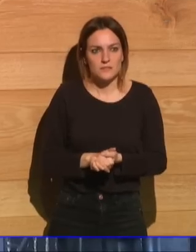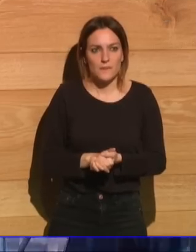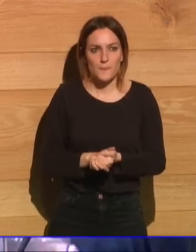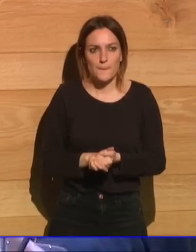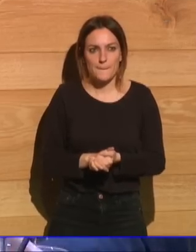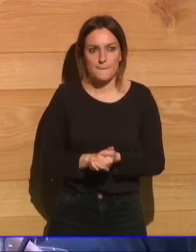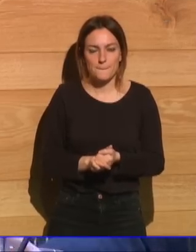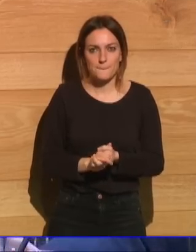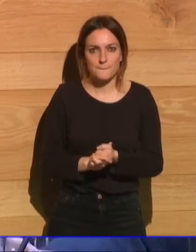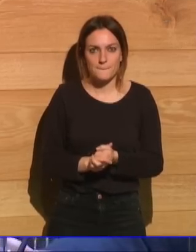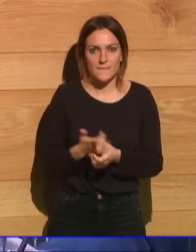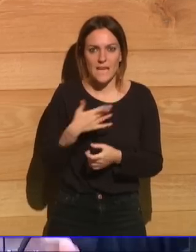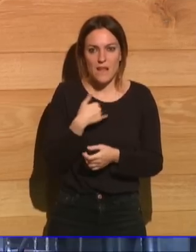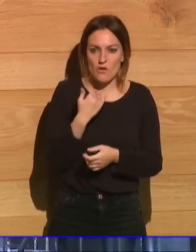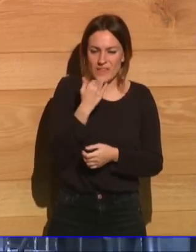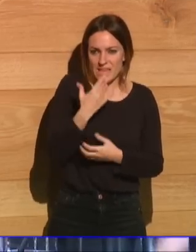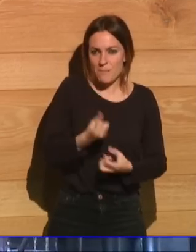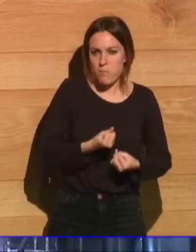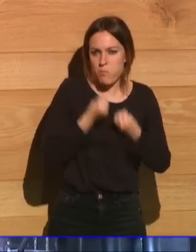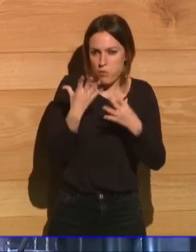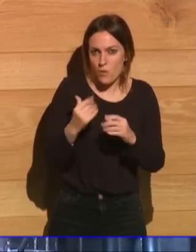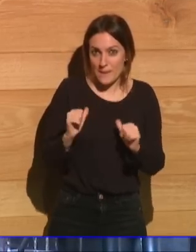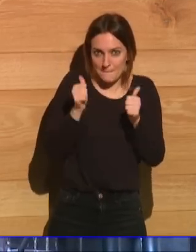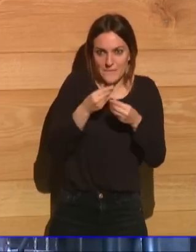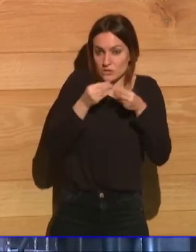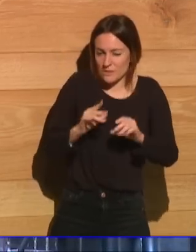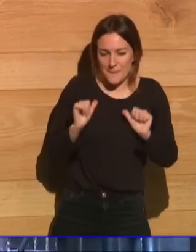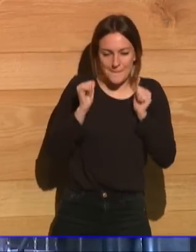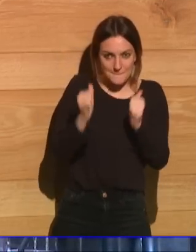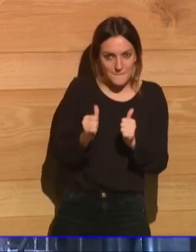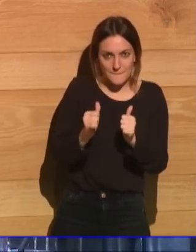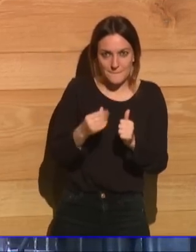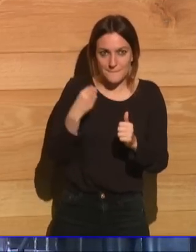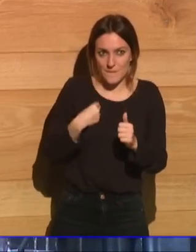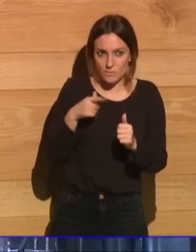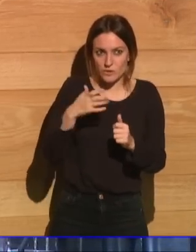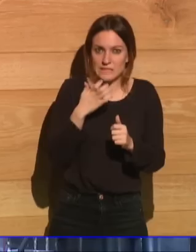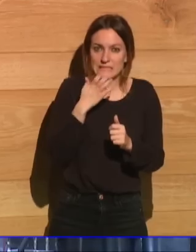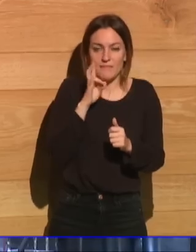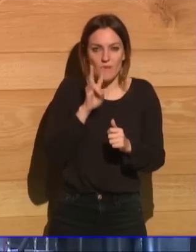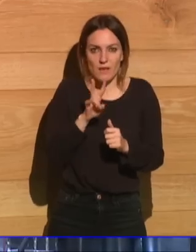digamos que una declaración de intenciones desde el principio de la historia, cuando tú estás viendo ese arranque